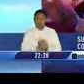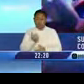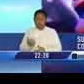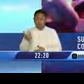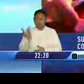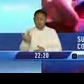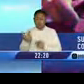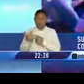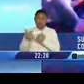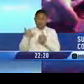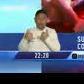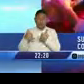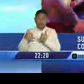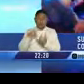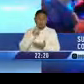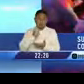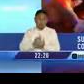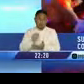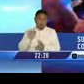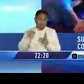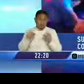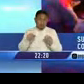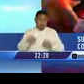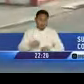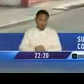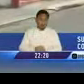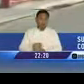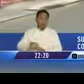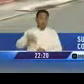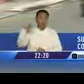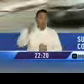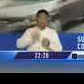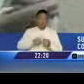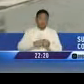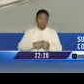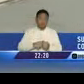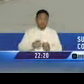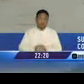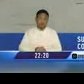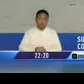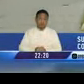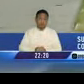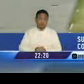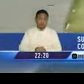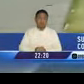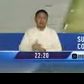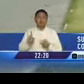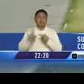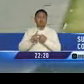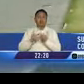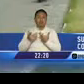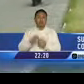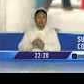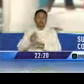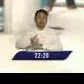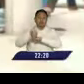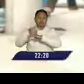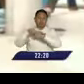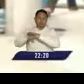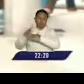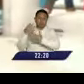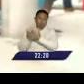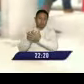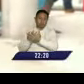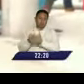fuego con el que presuntamente intimidaba este sujeto a las víctimas al norte de Quito es falsa, Oyelki está puesto a órdenes de las autoridades